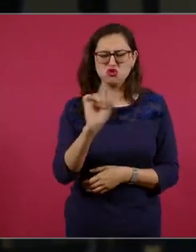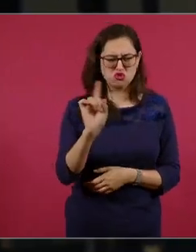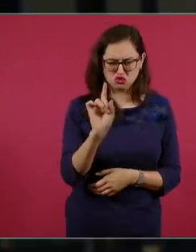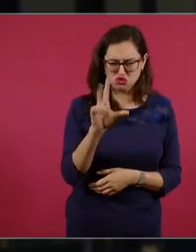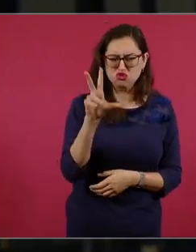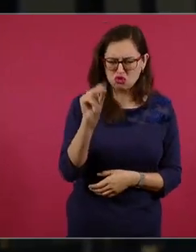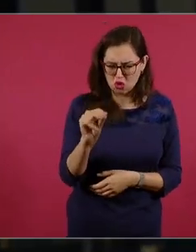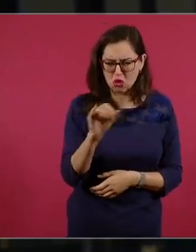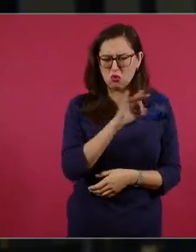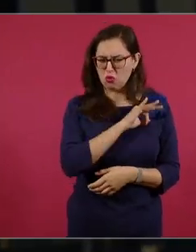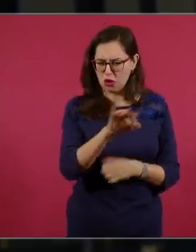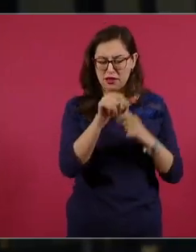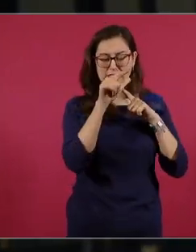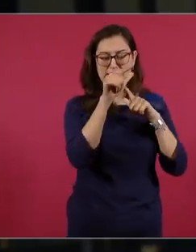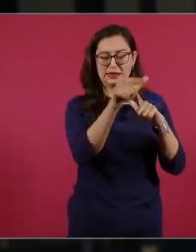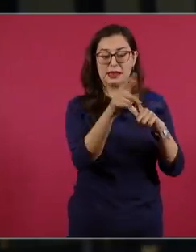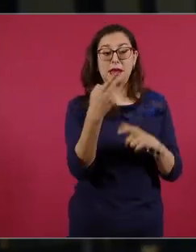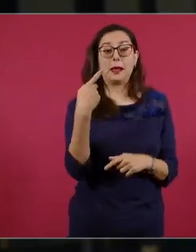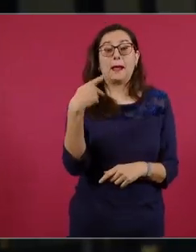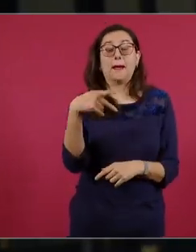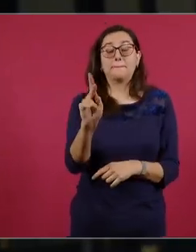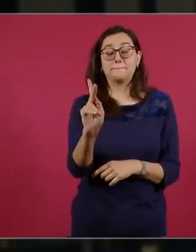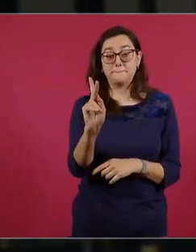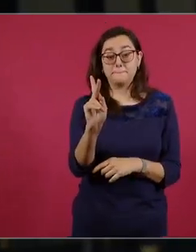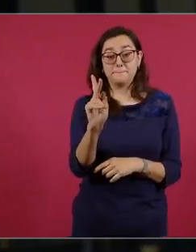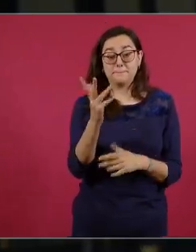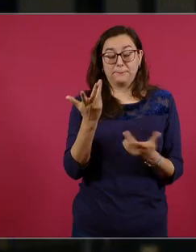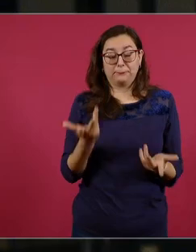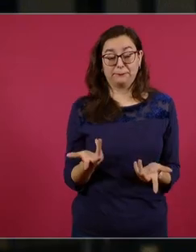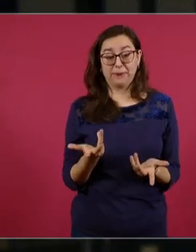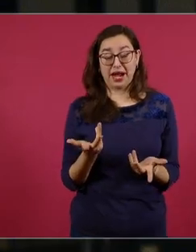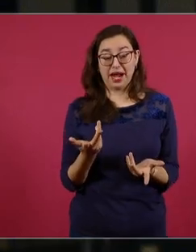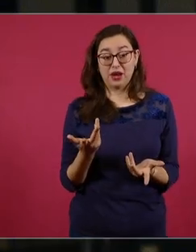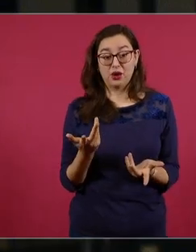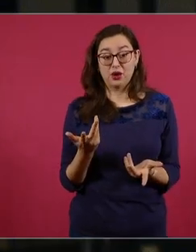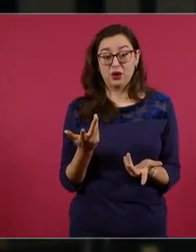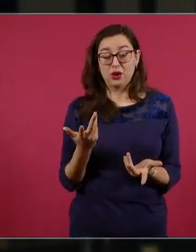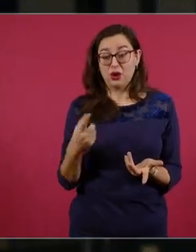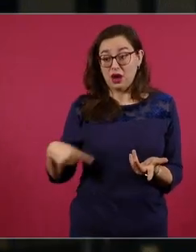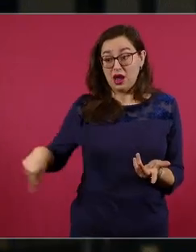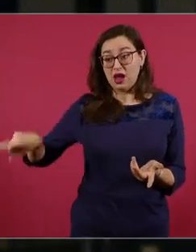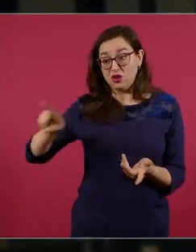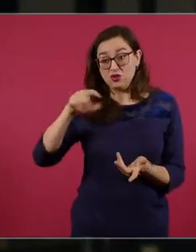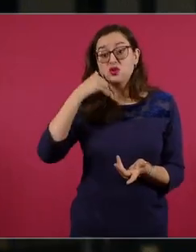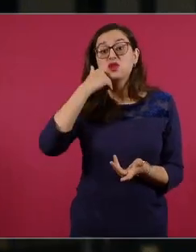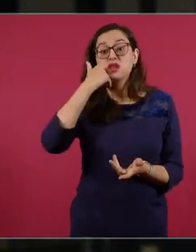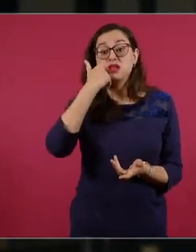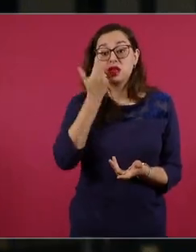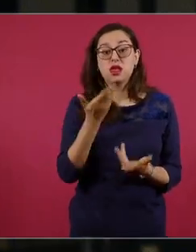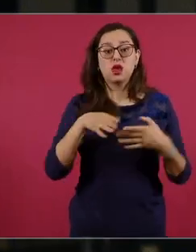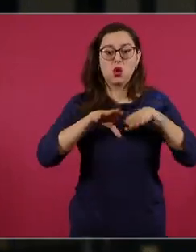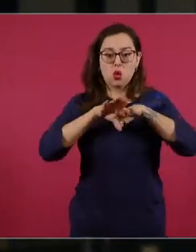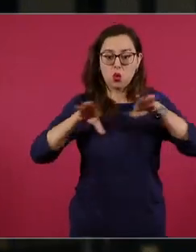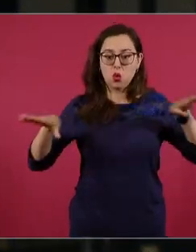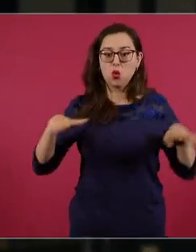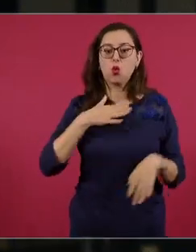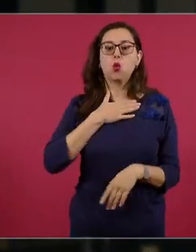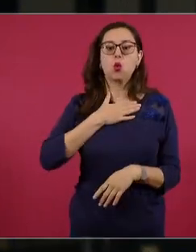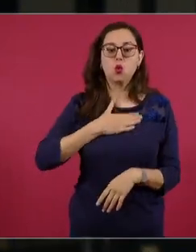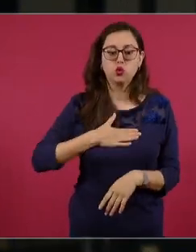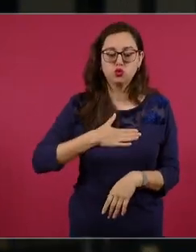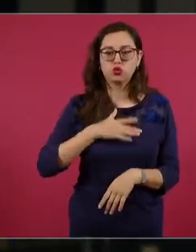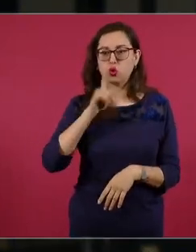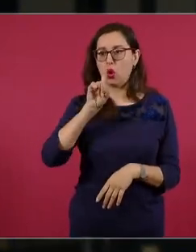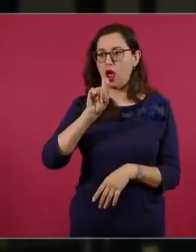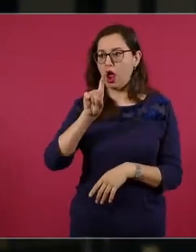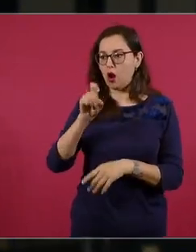demandan, ahí en el ejido de Emiliano Zapata, demandan pues que haya una distribución pareja